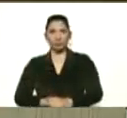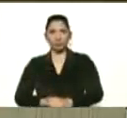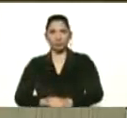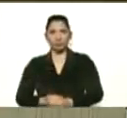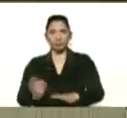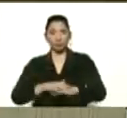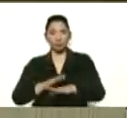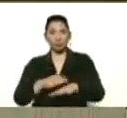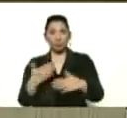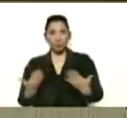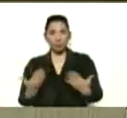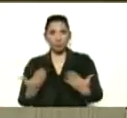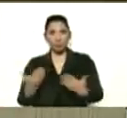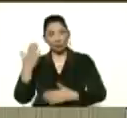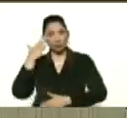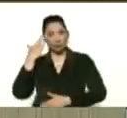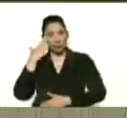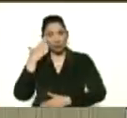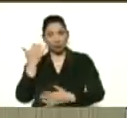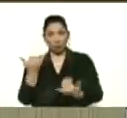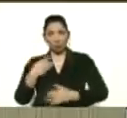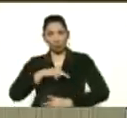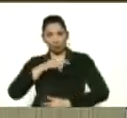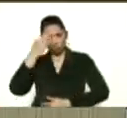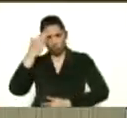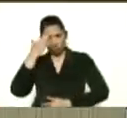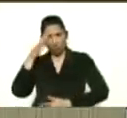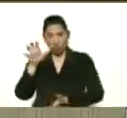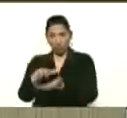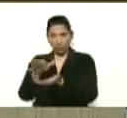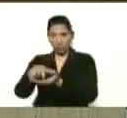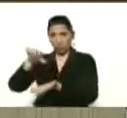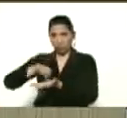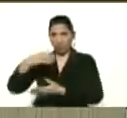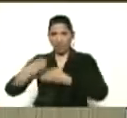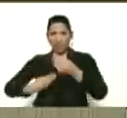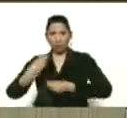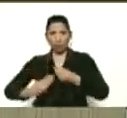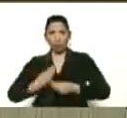Porque sabiendo, como ahora sabemos, que el foco de Nueva Esparta fue generado